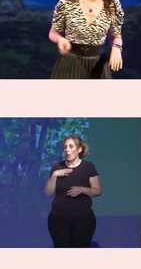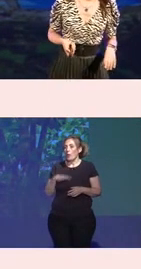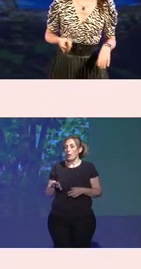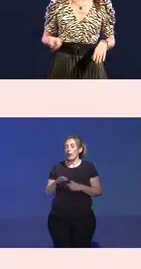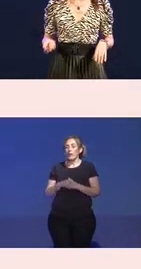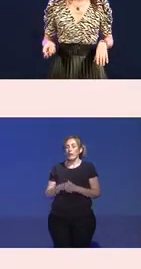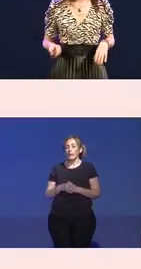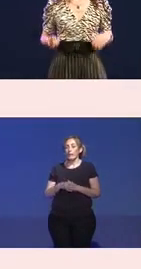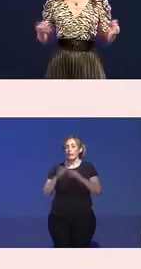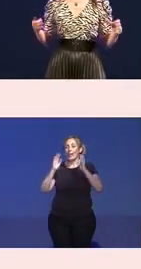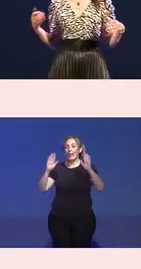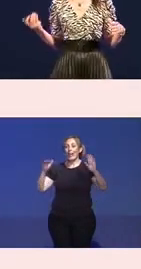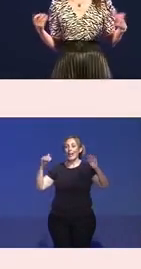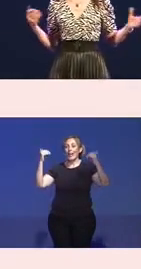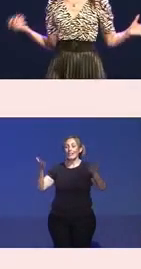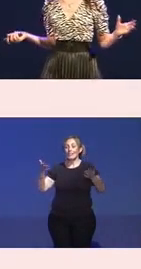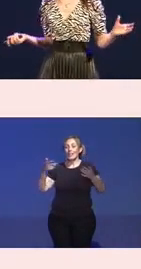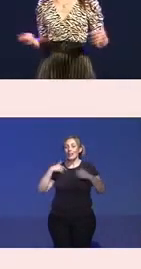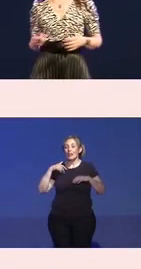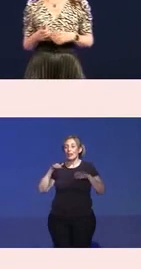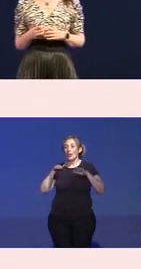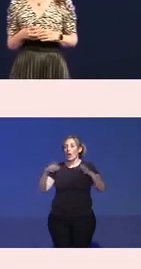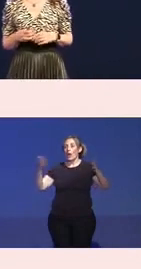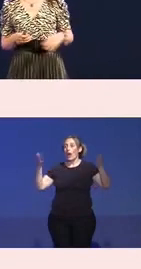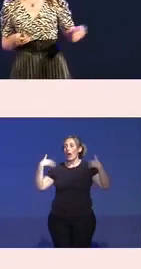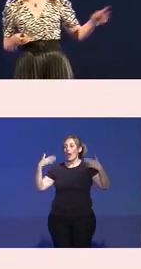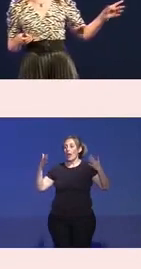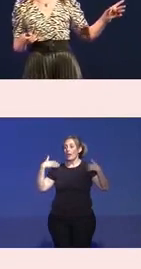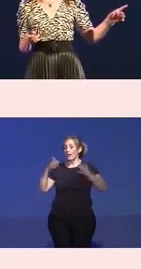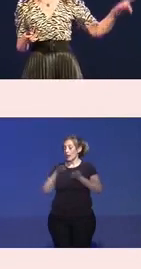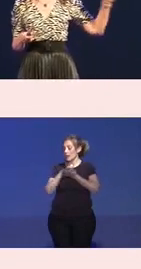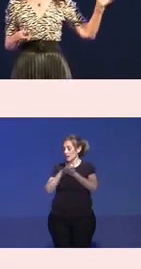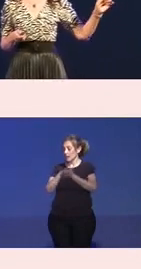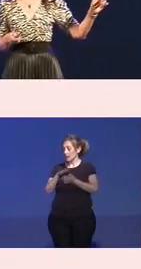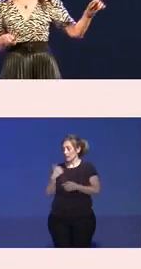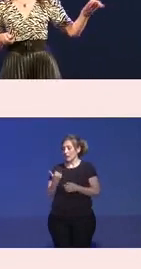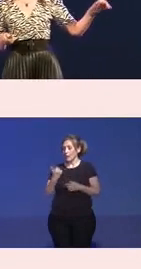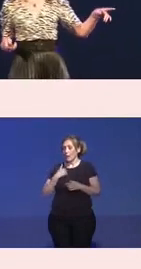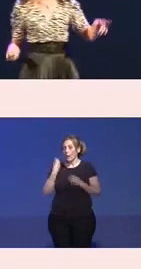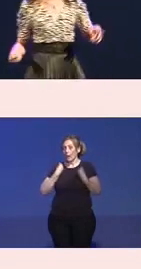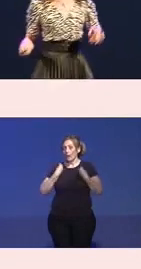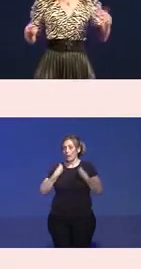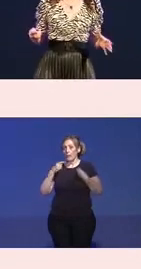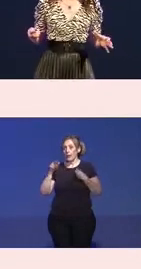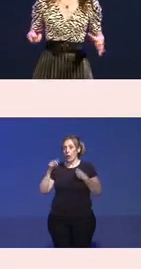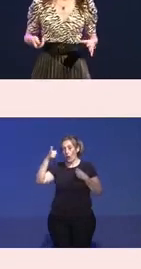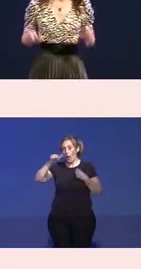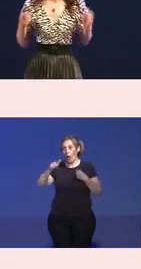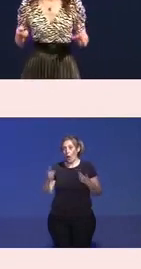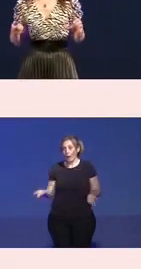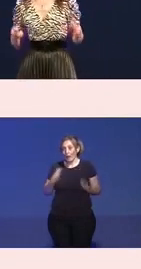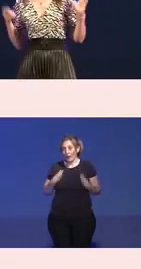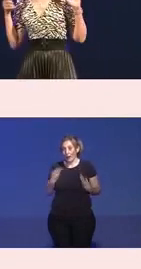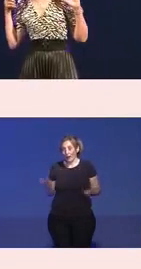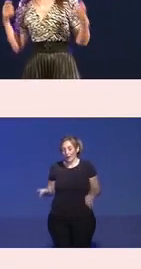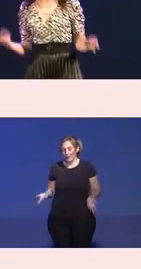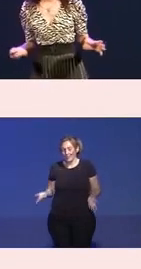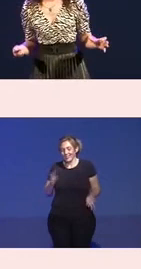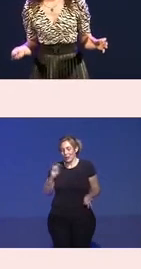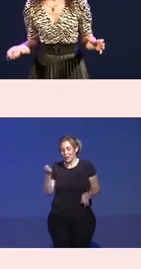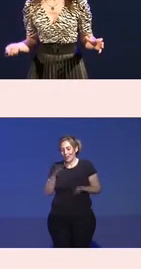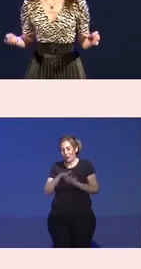cuando están en el exterior se dejen los cuerpos al aire como estáis viendo en esta imagen con bbas es el que está vivo bbas o que